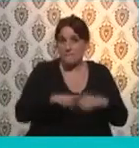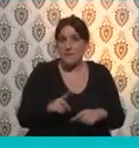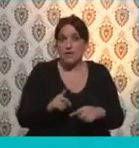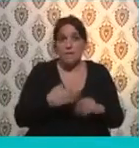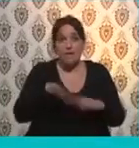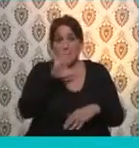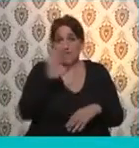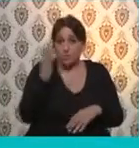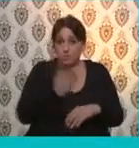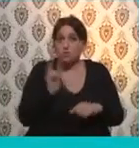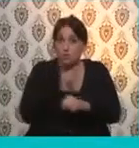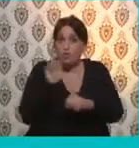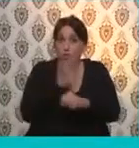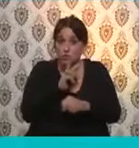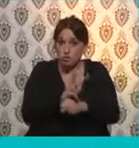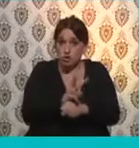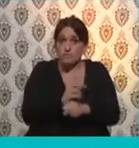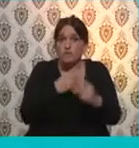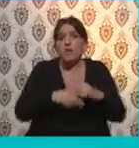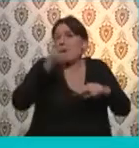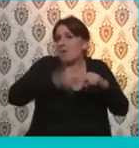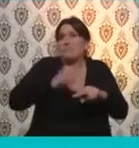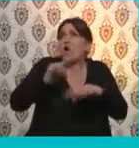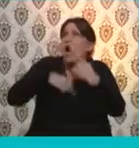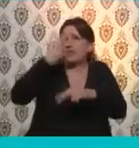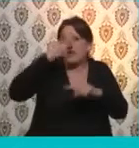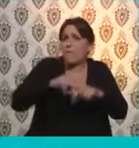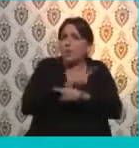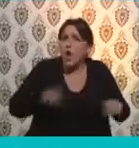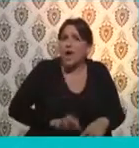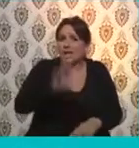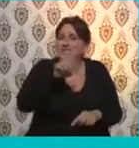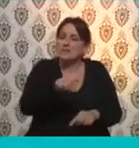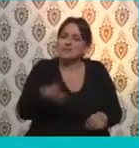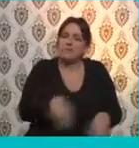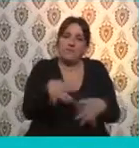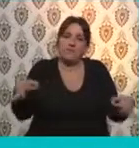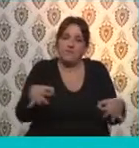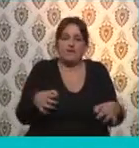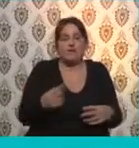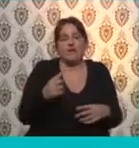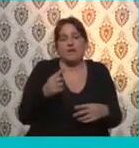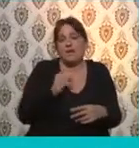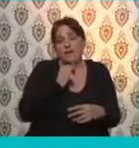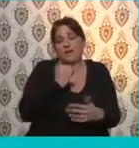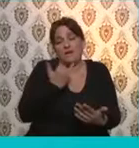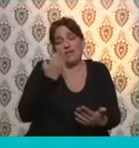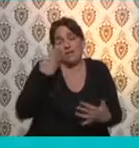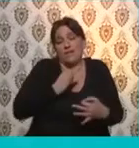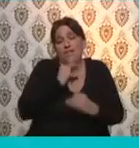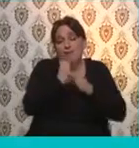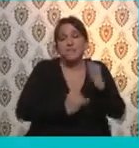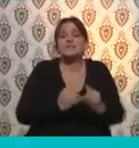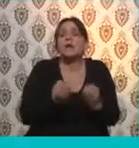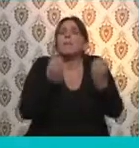ellas logran controlarlo. Quiere decir que se van a morir de otra cosa y no del cáncer de mama. Eso es una excelente noticia. ¿Y quién da? ¿Por